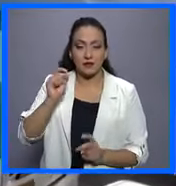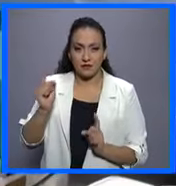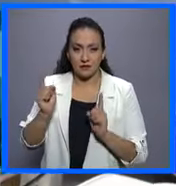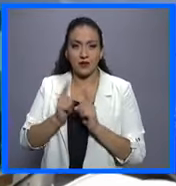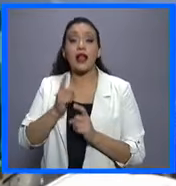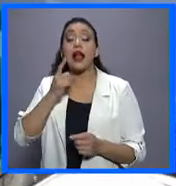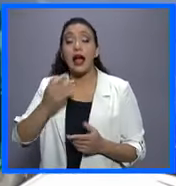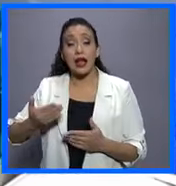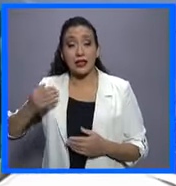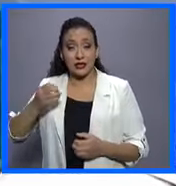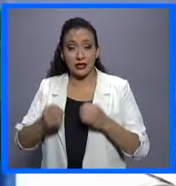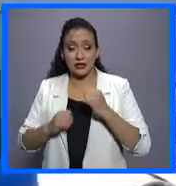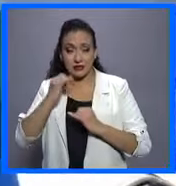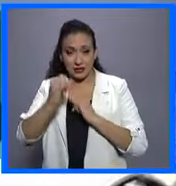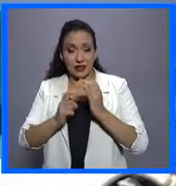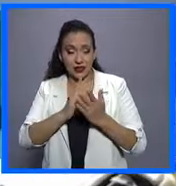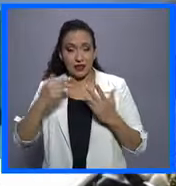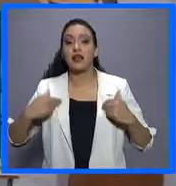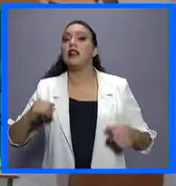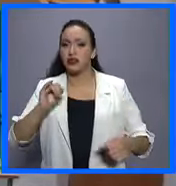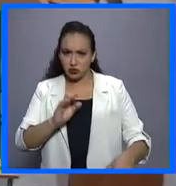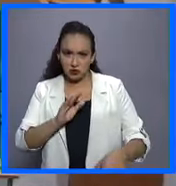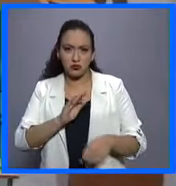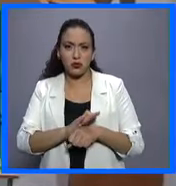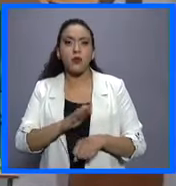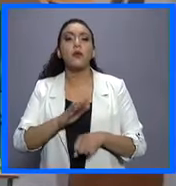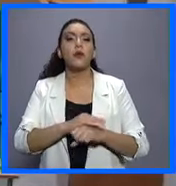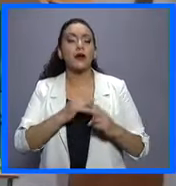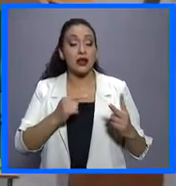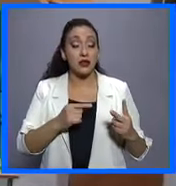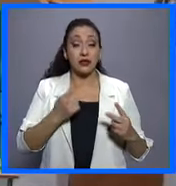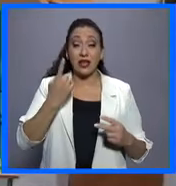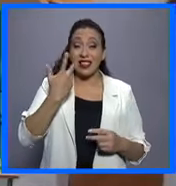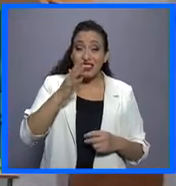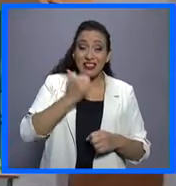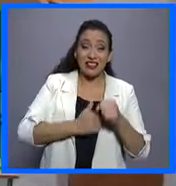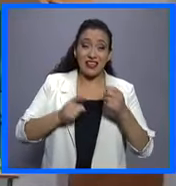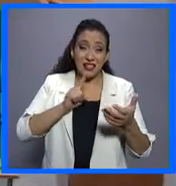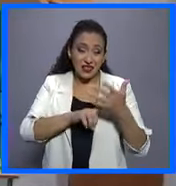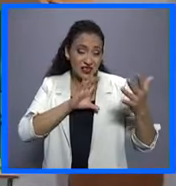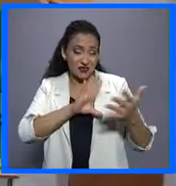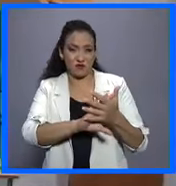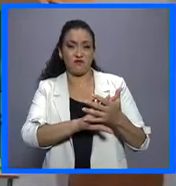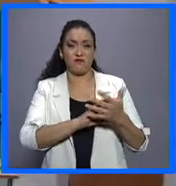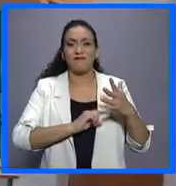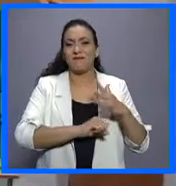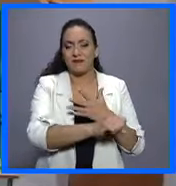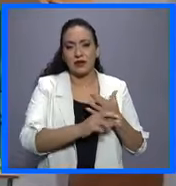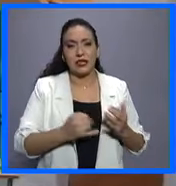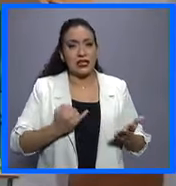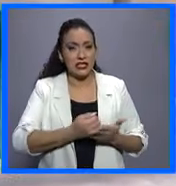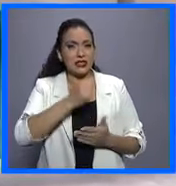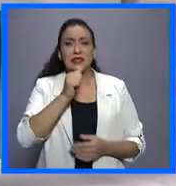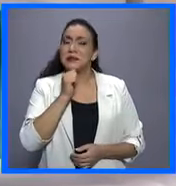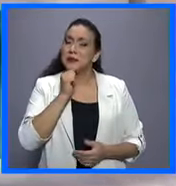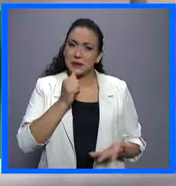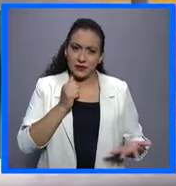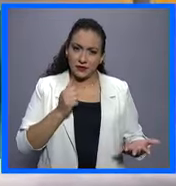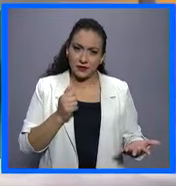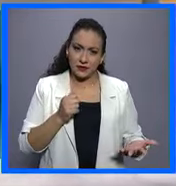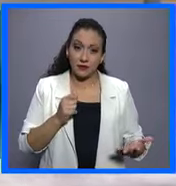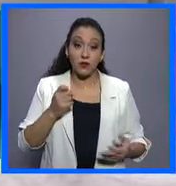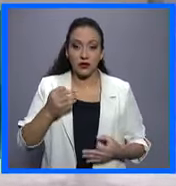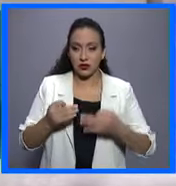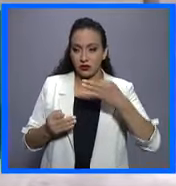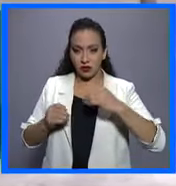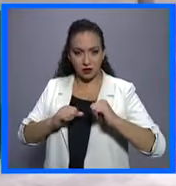favorable en la Corte Interamericana de Derechos Humanos tras haber pasado más de una década en prisión sin haber recibido sentencia, por lo que el